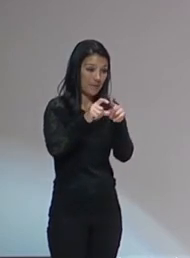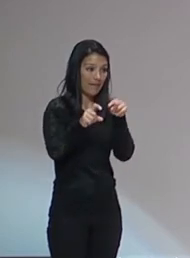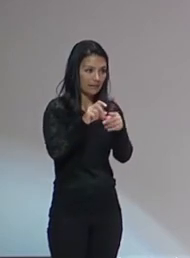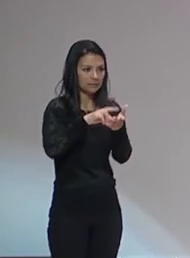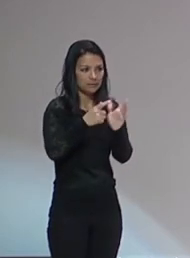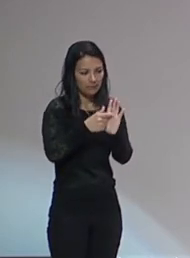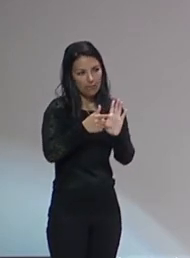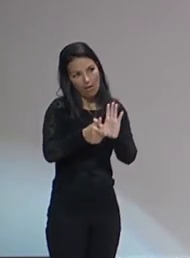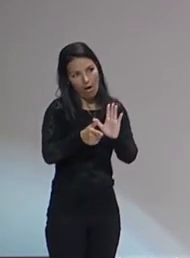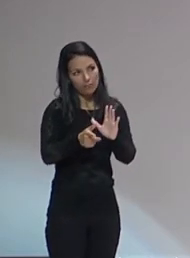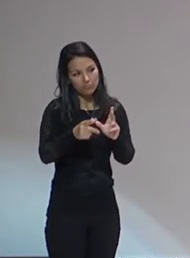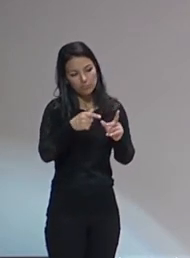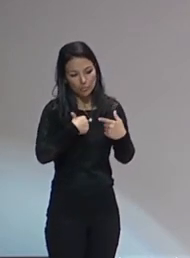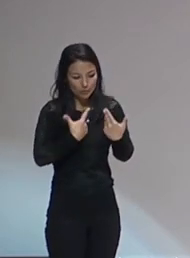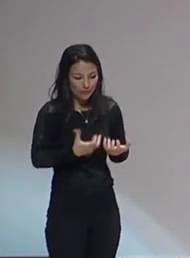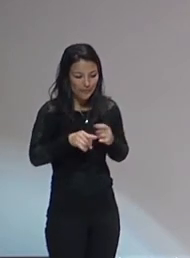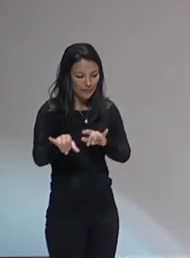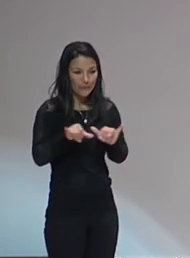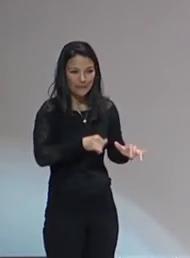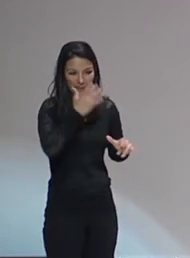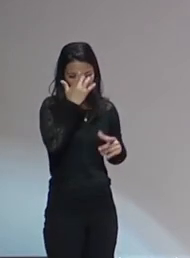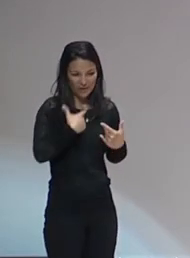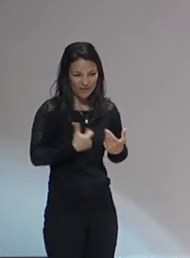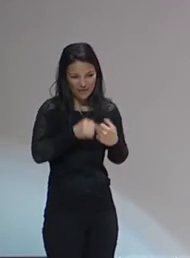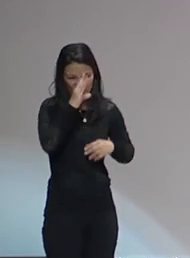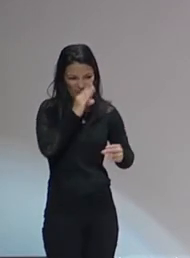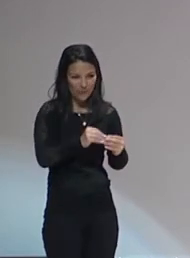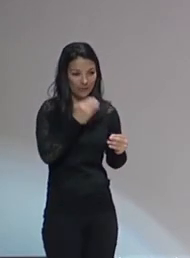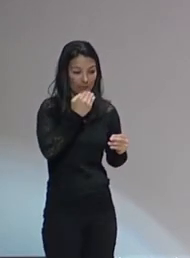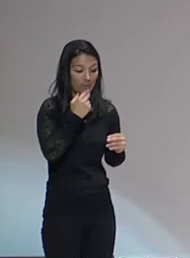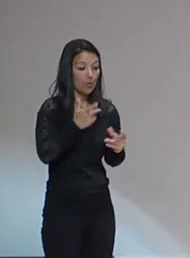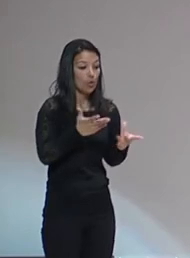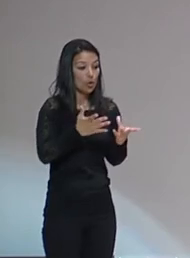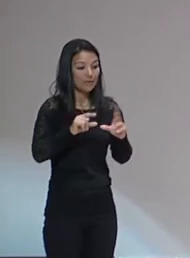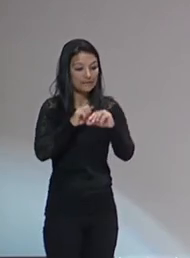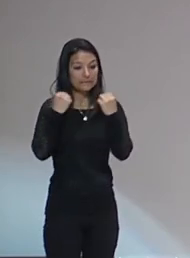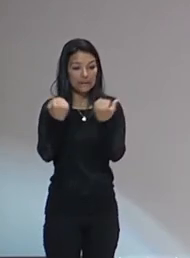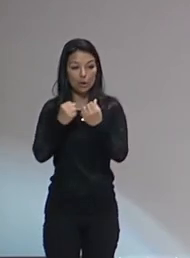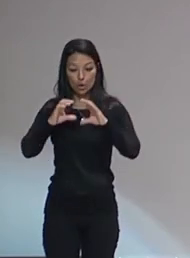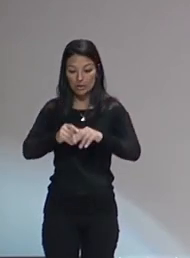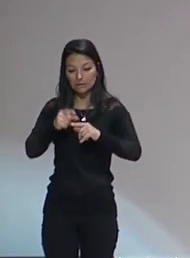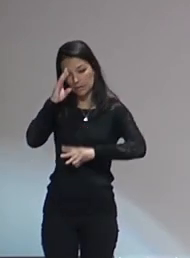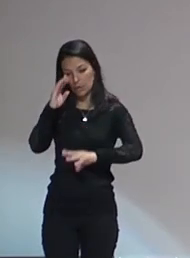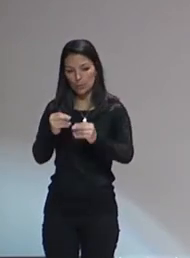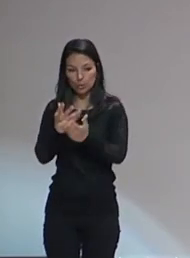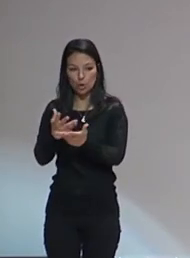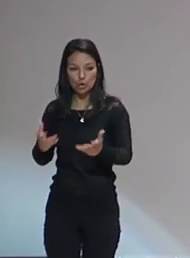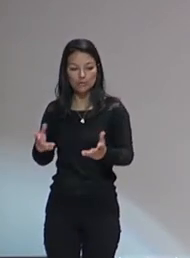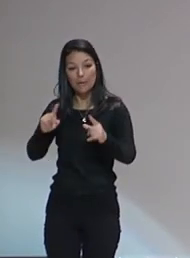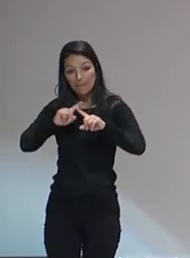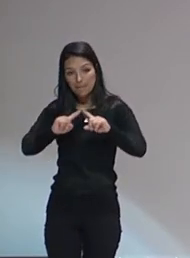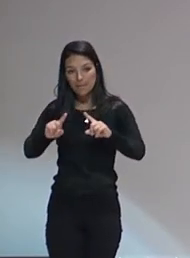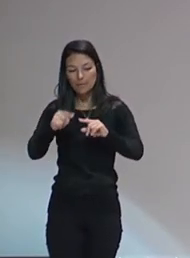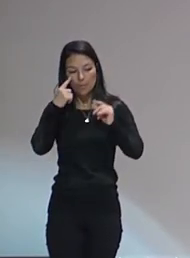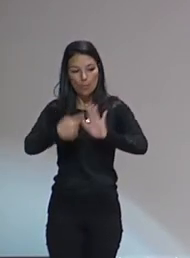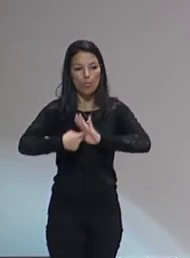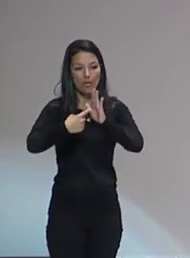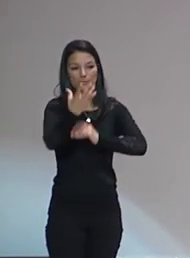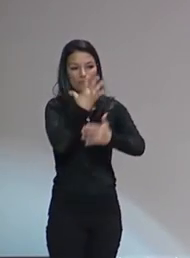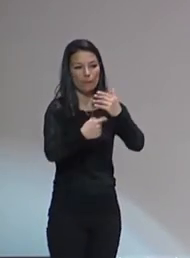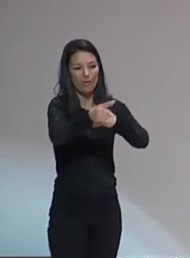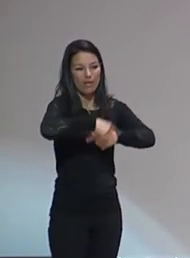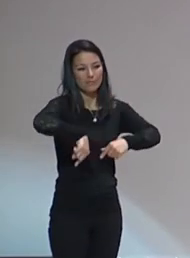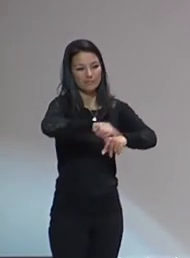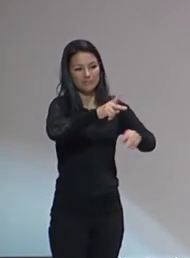un gran acuerdo que nace desde el salón de clases, pero que se refleja en toda una sociedad que cree en la paz. Entonces,